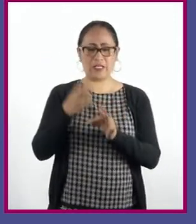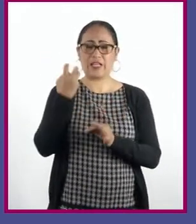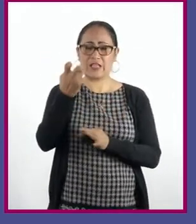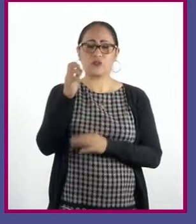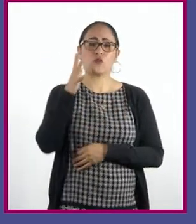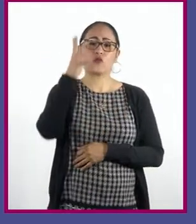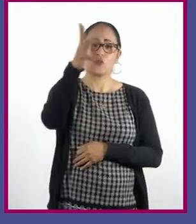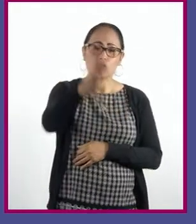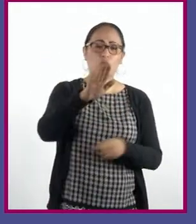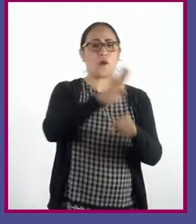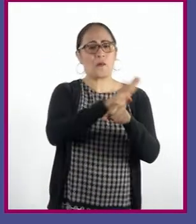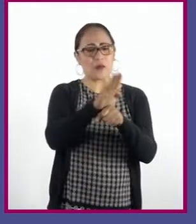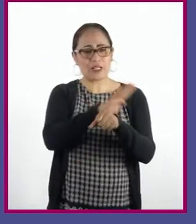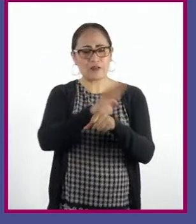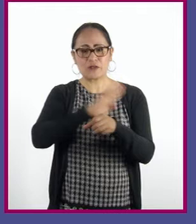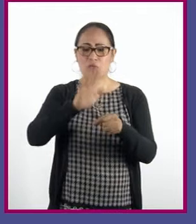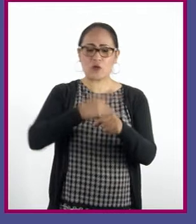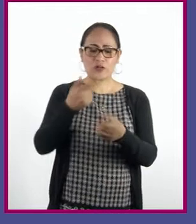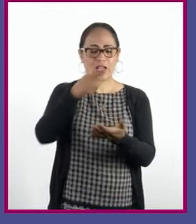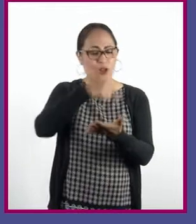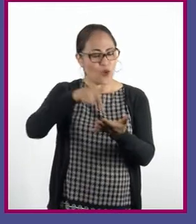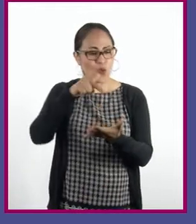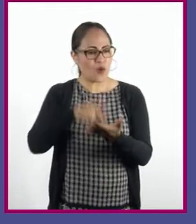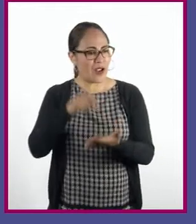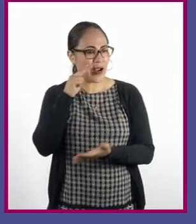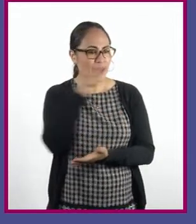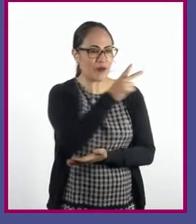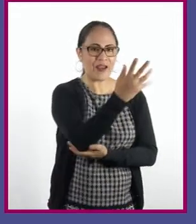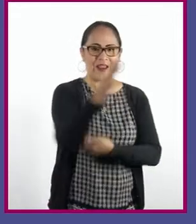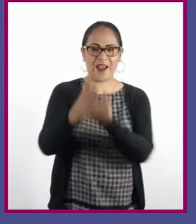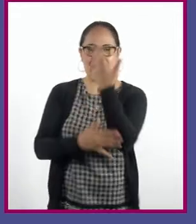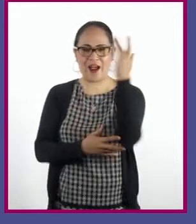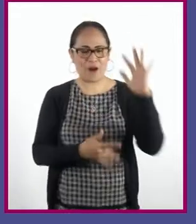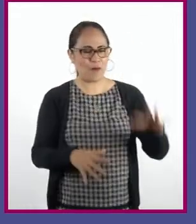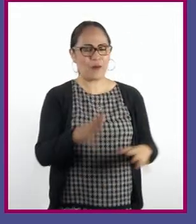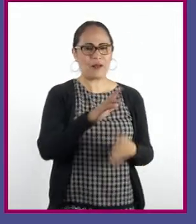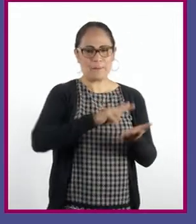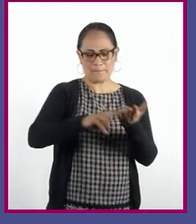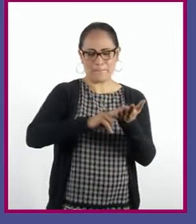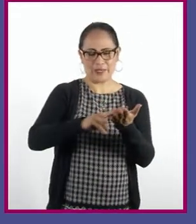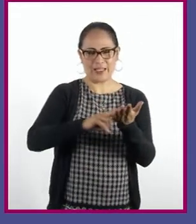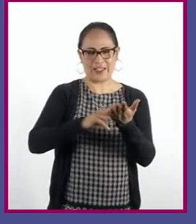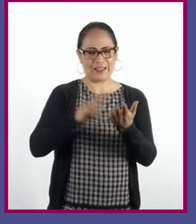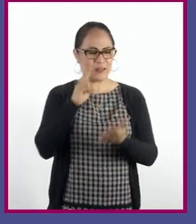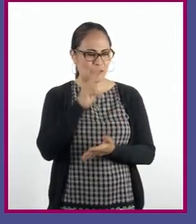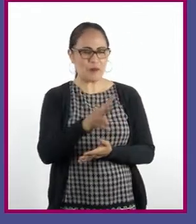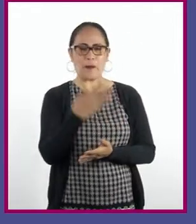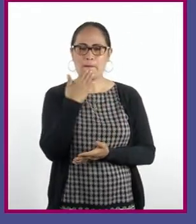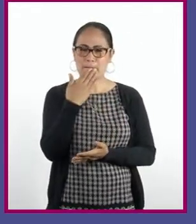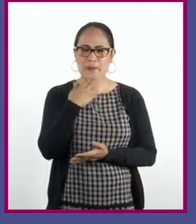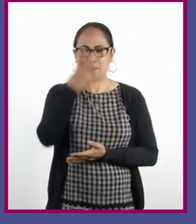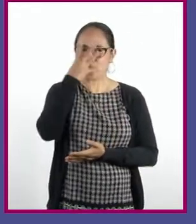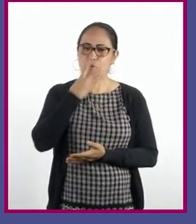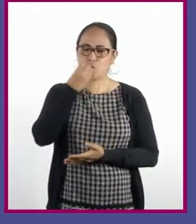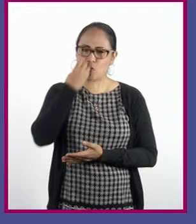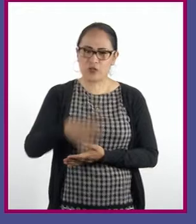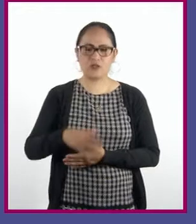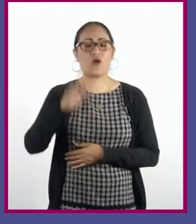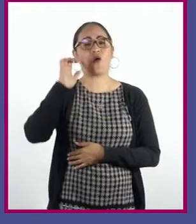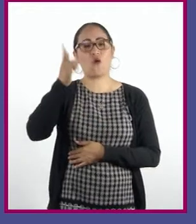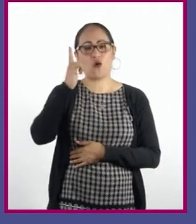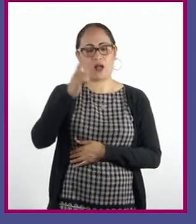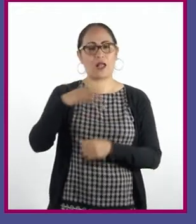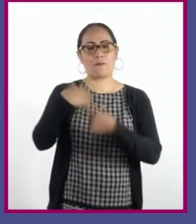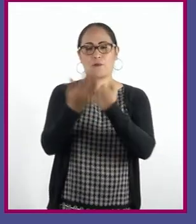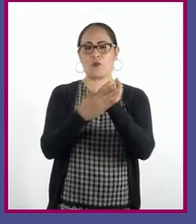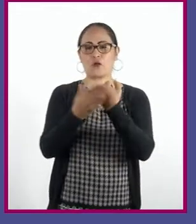para todos, pues viviremos en un lugar con mayores áreas verdes y mejor imagen. Por lo anterior, pido su intervención para organizar una